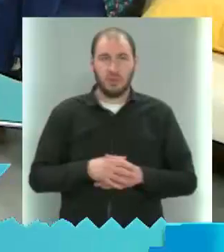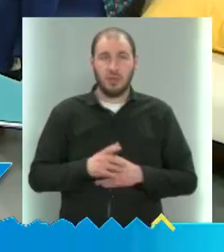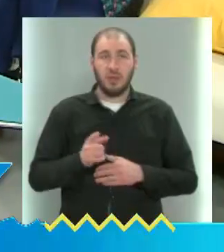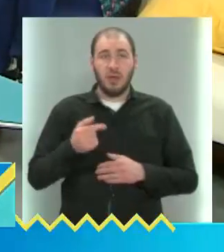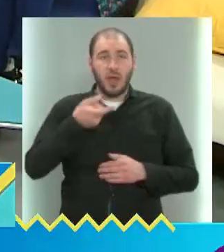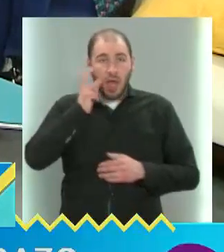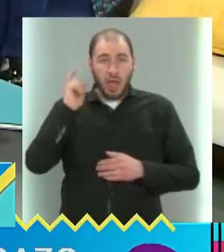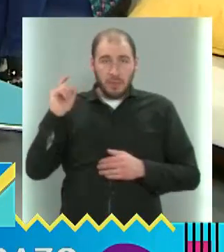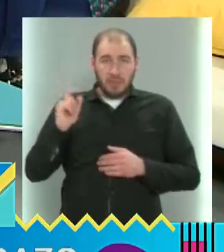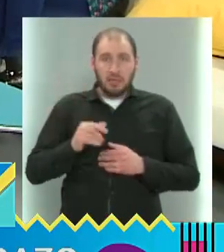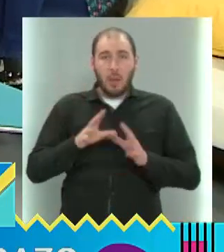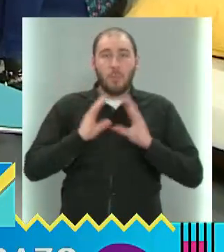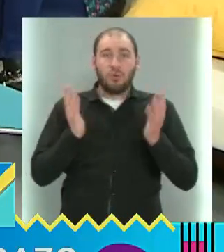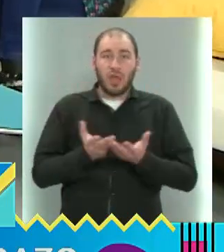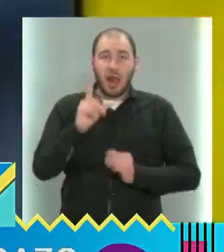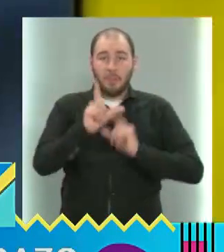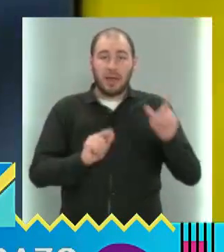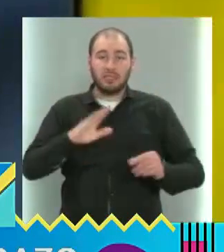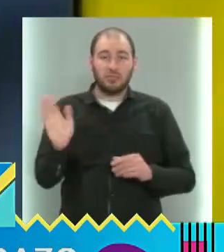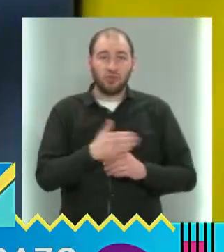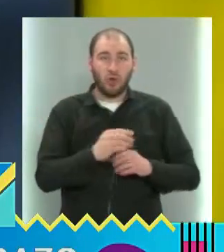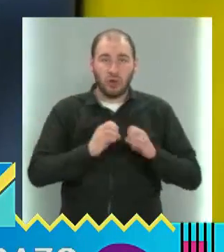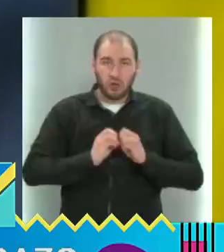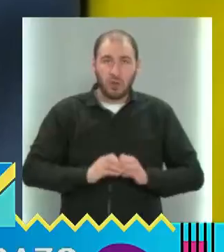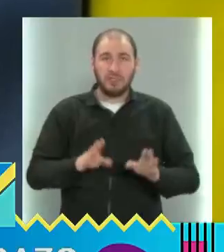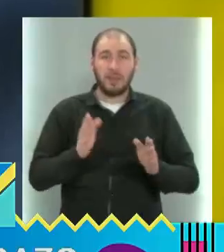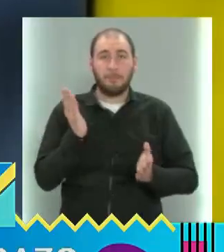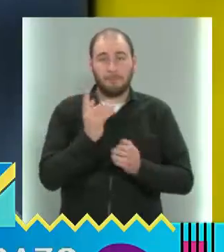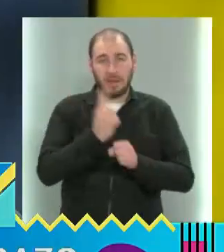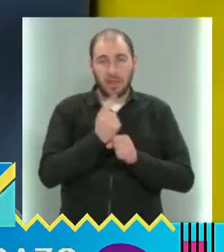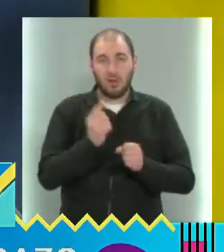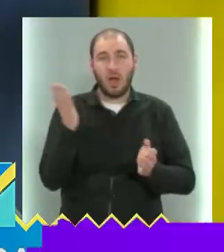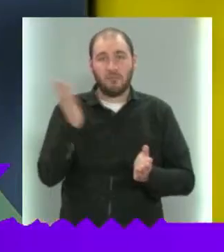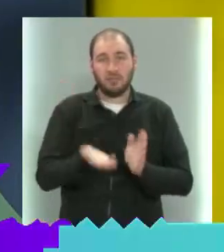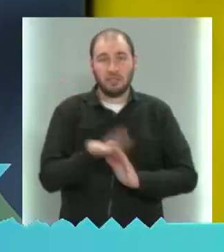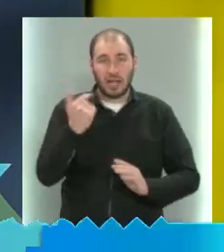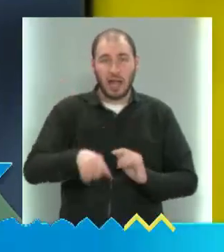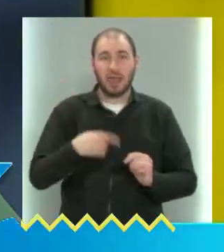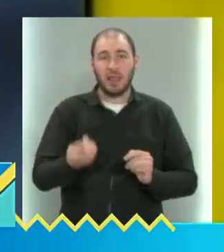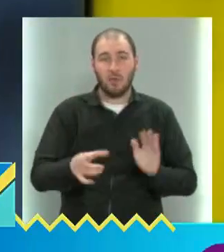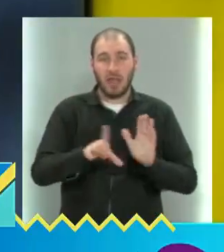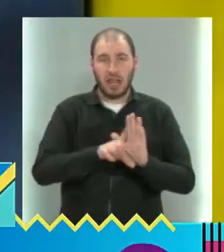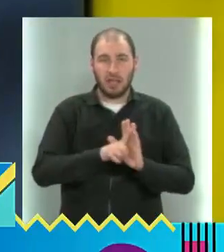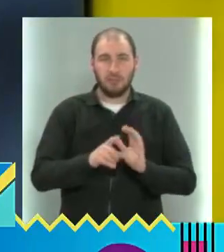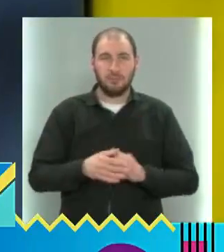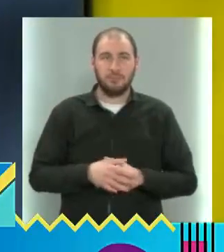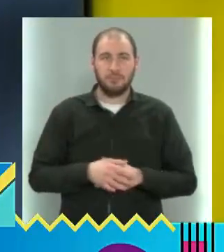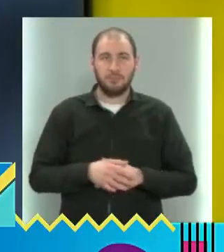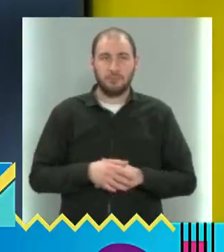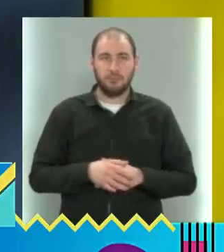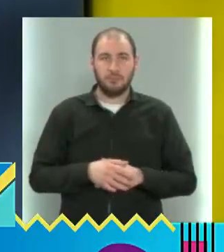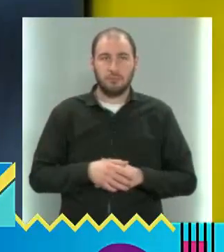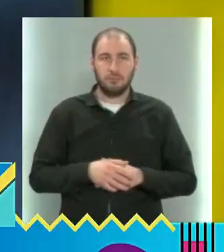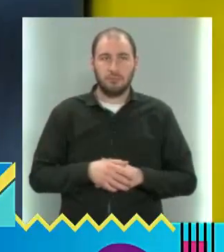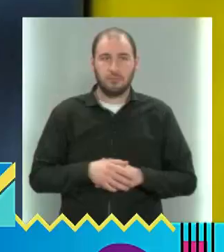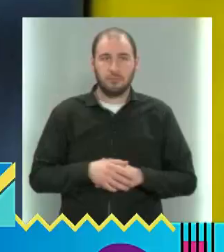por experiencia a nivel mundial en todos los países donde se comenzó por una despenalización, luego continuó con la legalización.